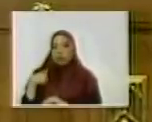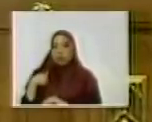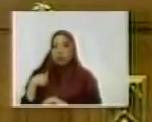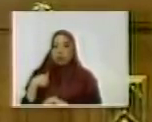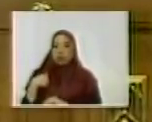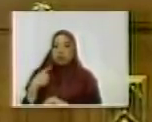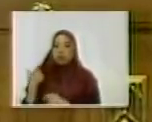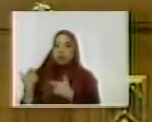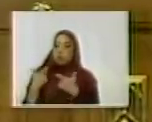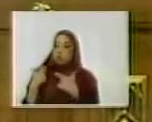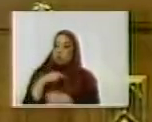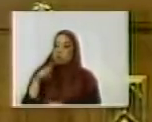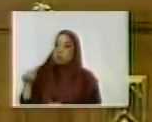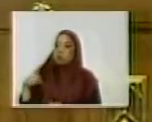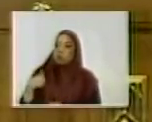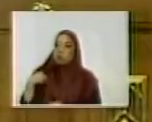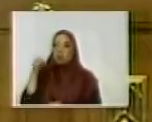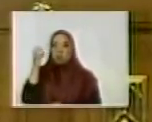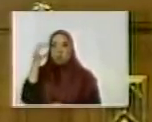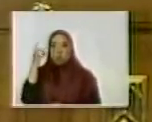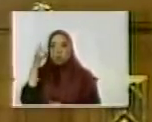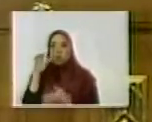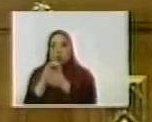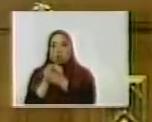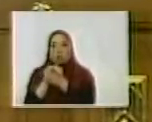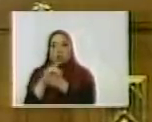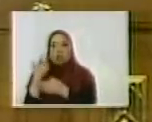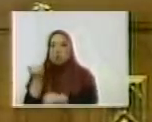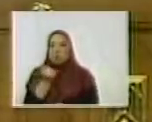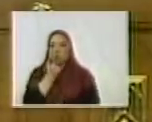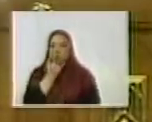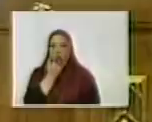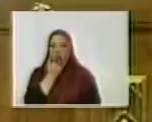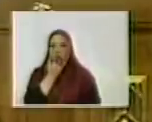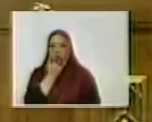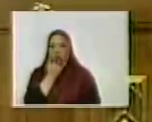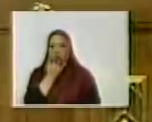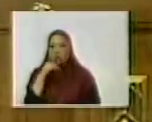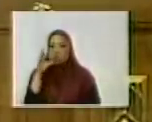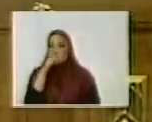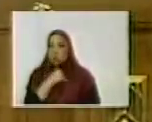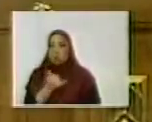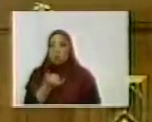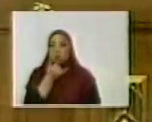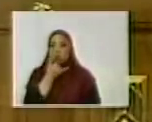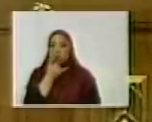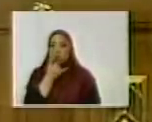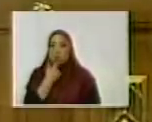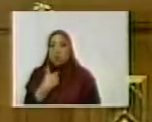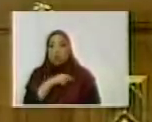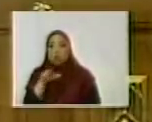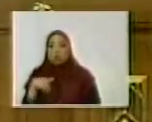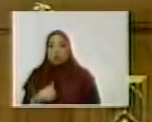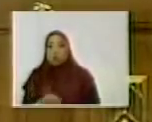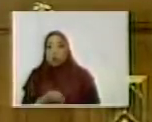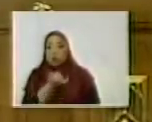La dicotomía no es que invento o hay un invento o hay un error, no. Si no inventamos es que erramos.